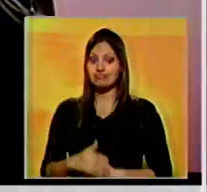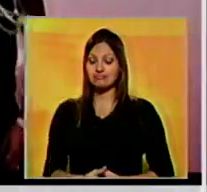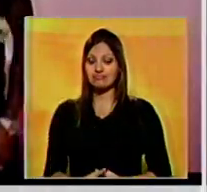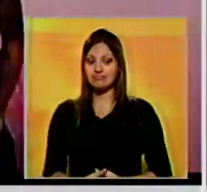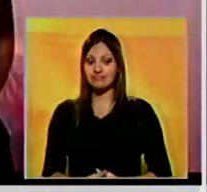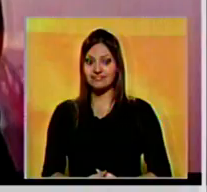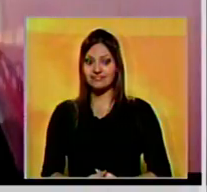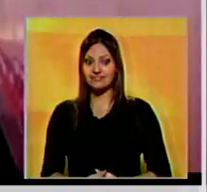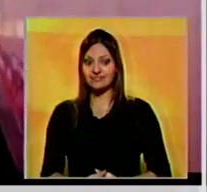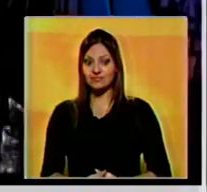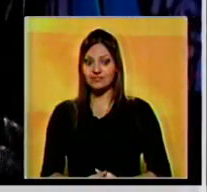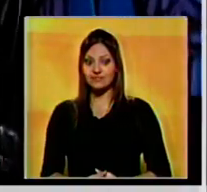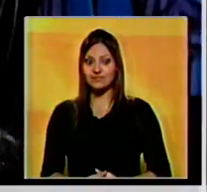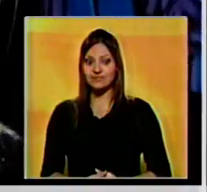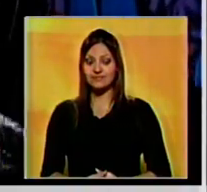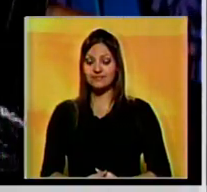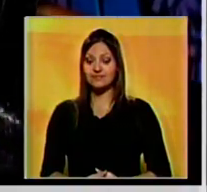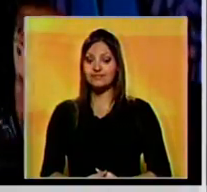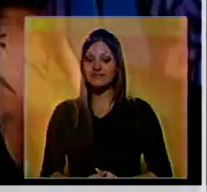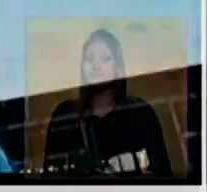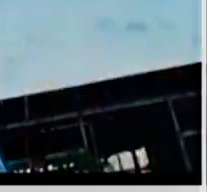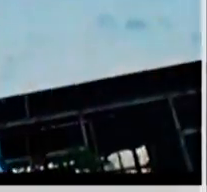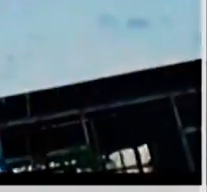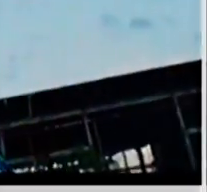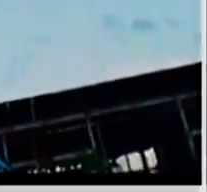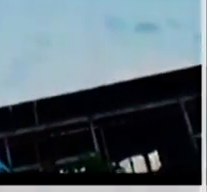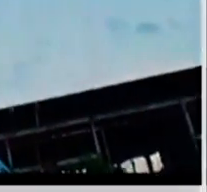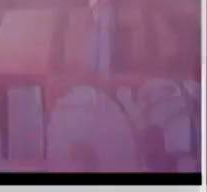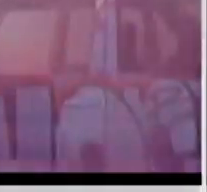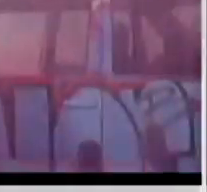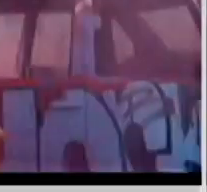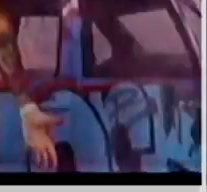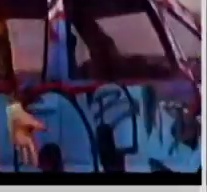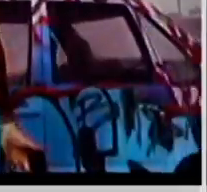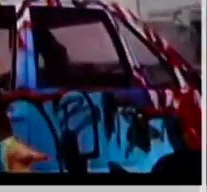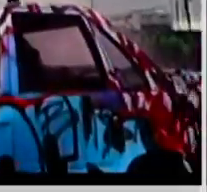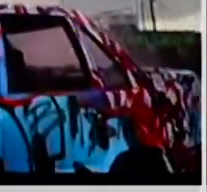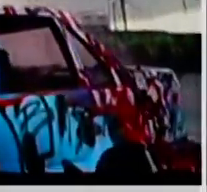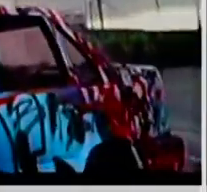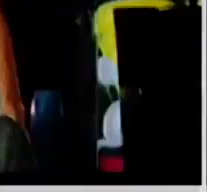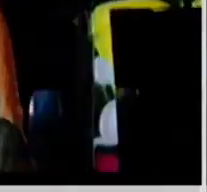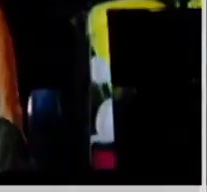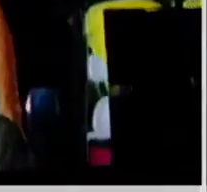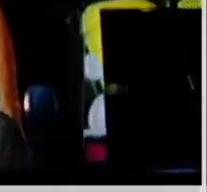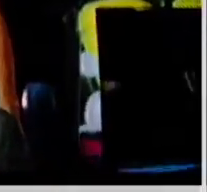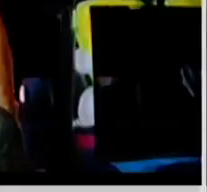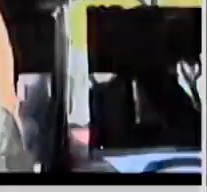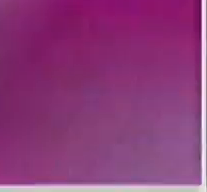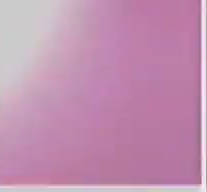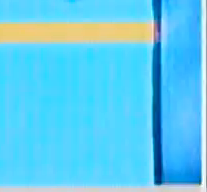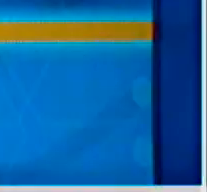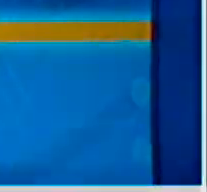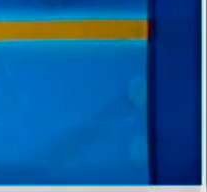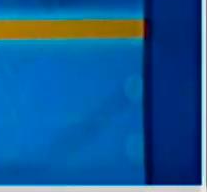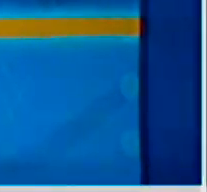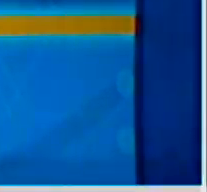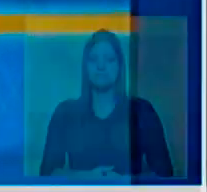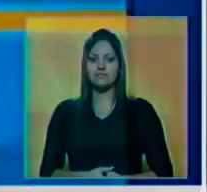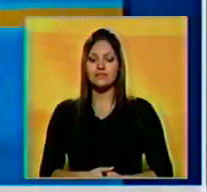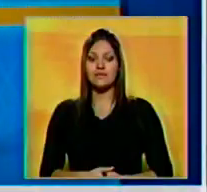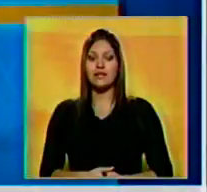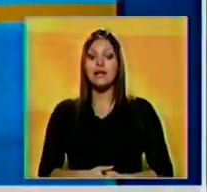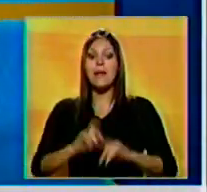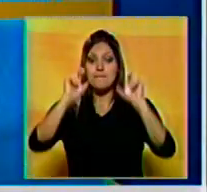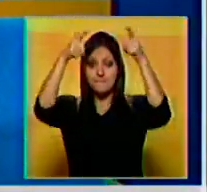pura adrenalina que por dentro me atrapa, me tiene al borde de la locura. Es que tu cuerpo... El príncipe Harry